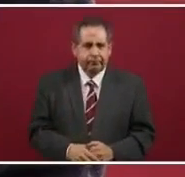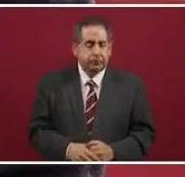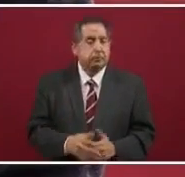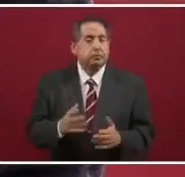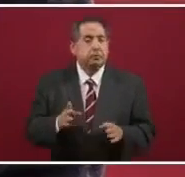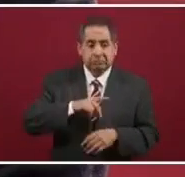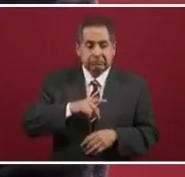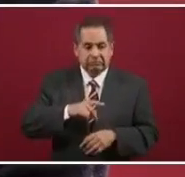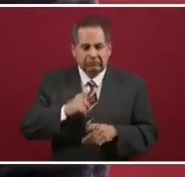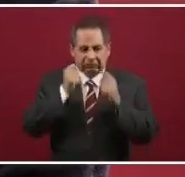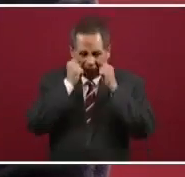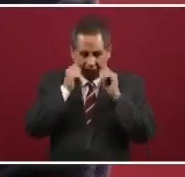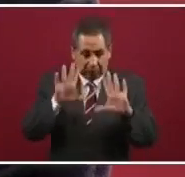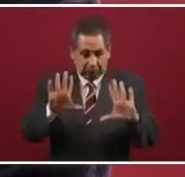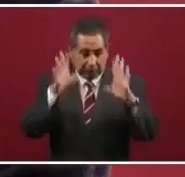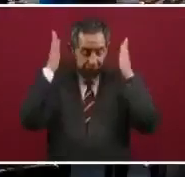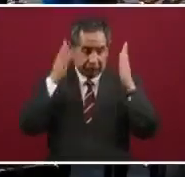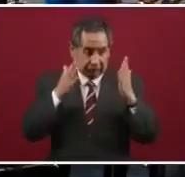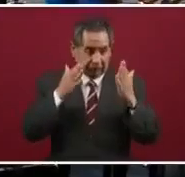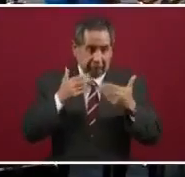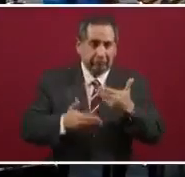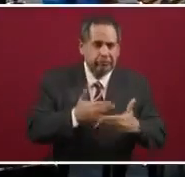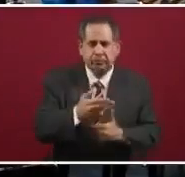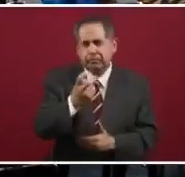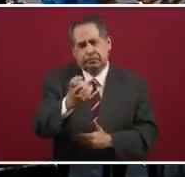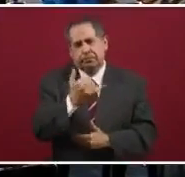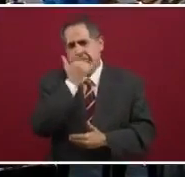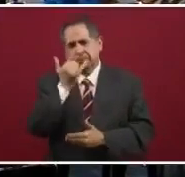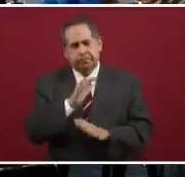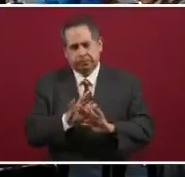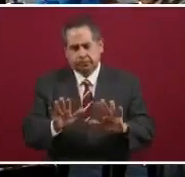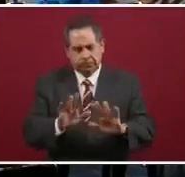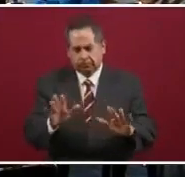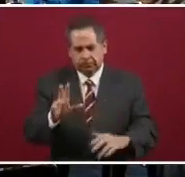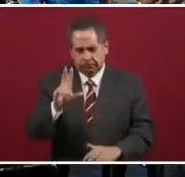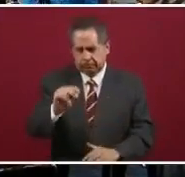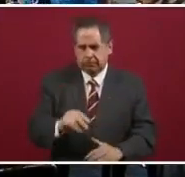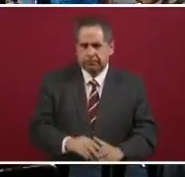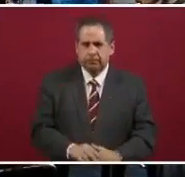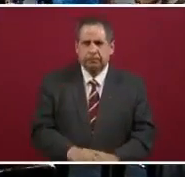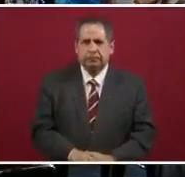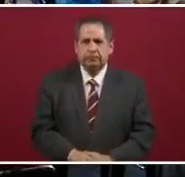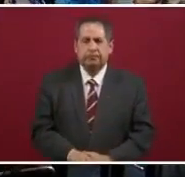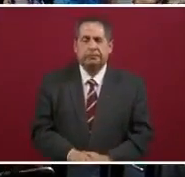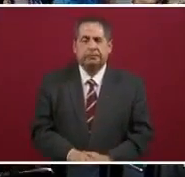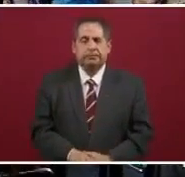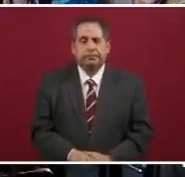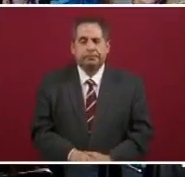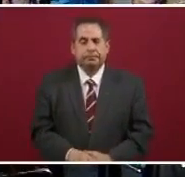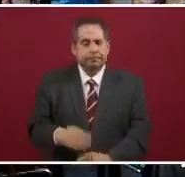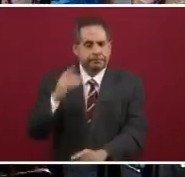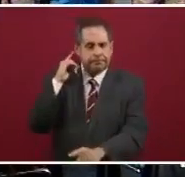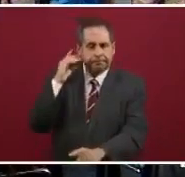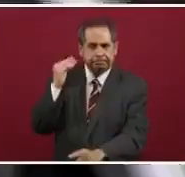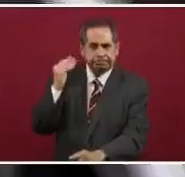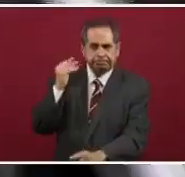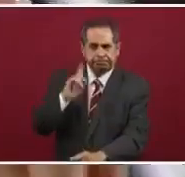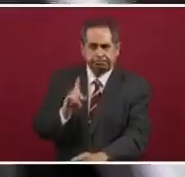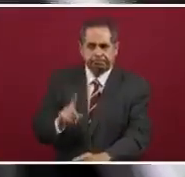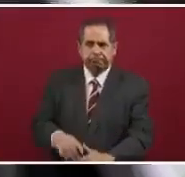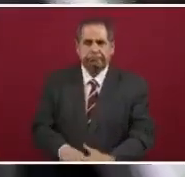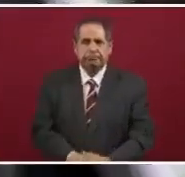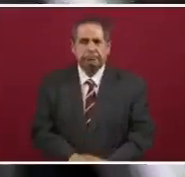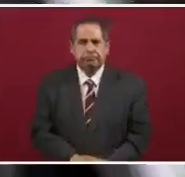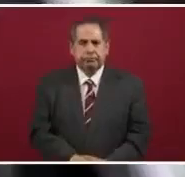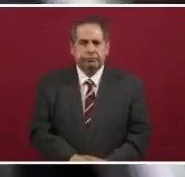actuar con imprudencia en estos momentos. ¿Cuál es la tercera vía que va a proponer Marcelo? Lo veo muy tranquilo, quiere decir que llevan un buen plan, ¿nos